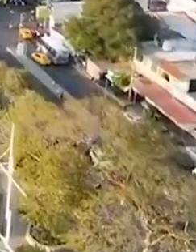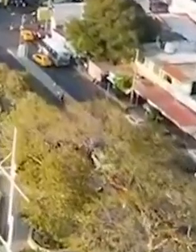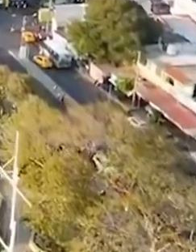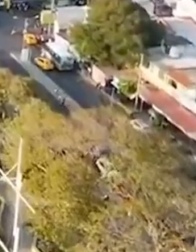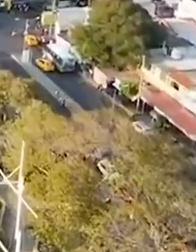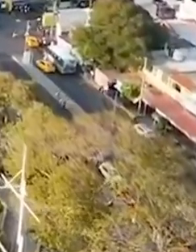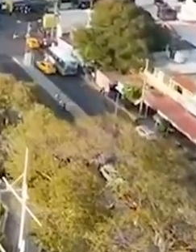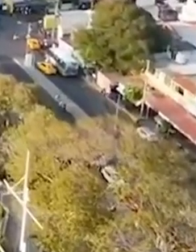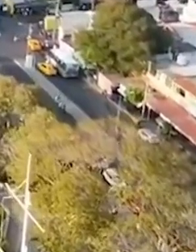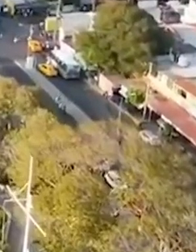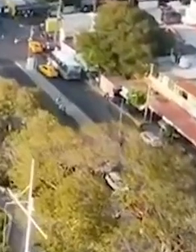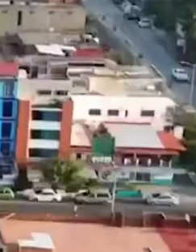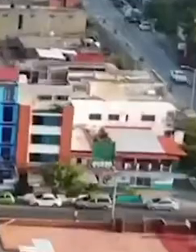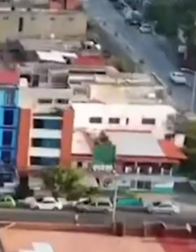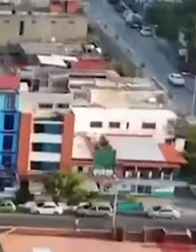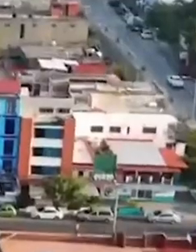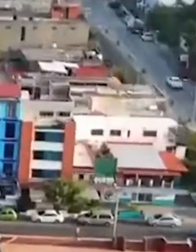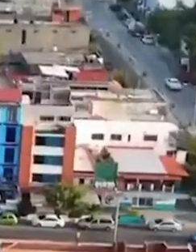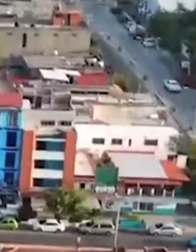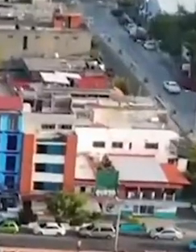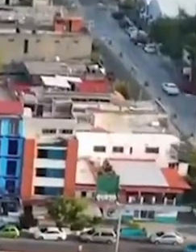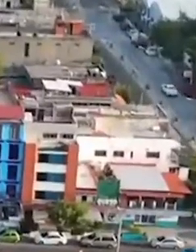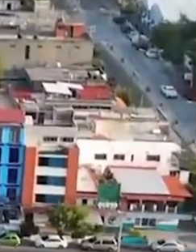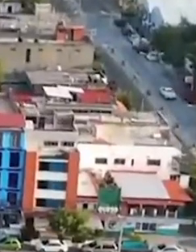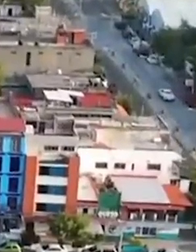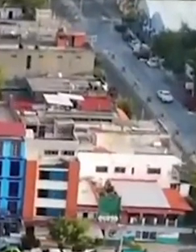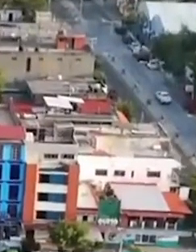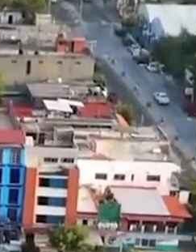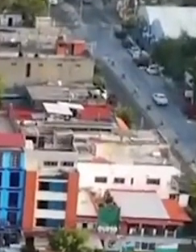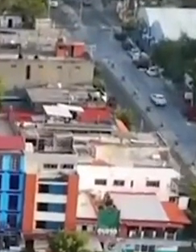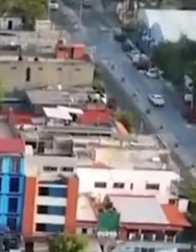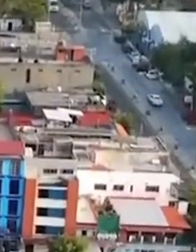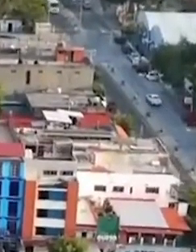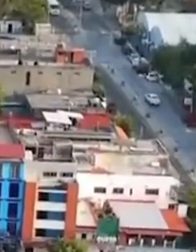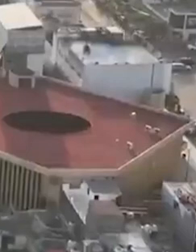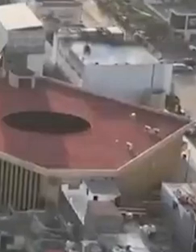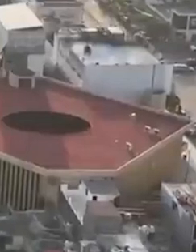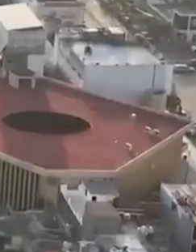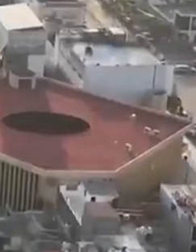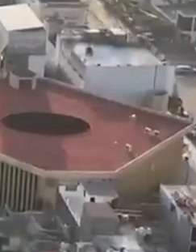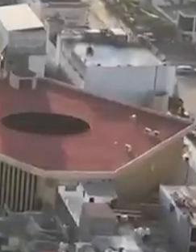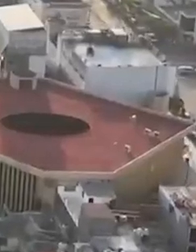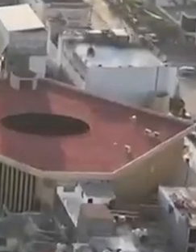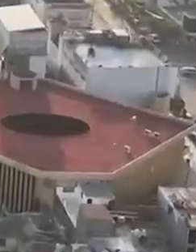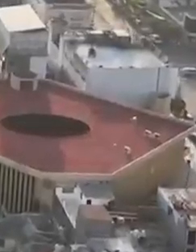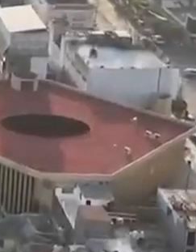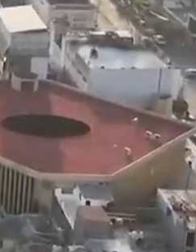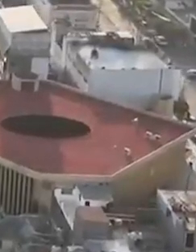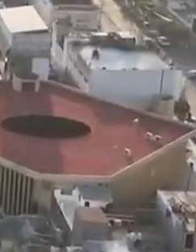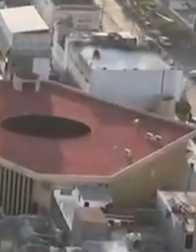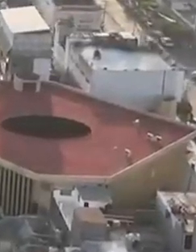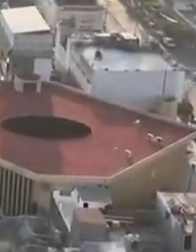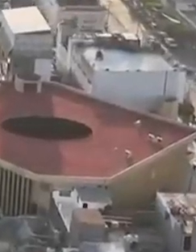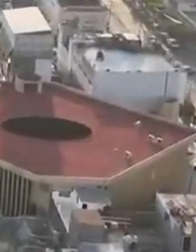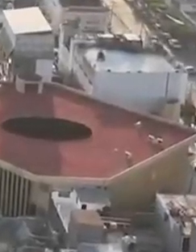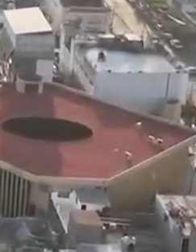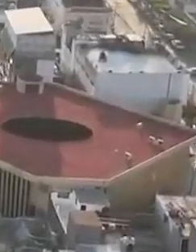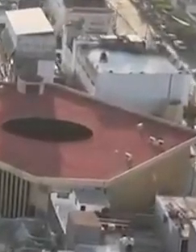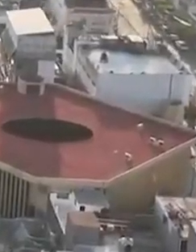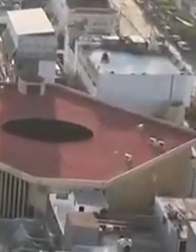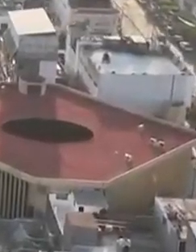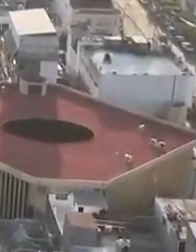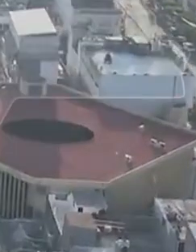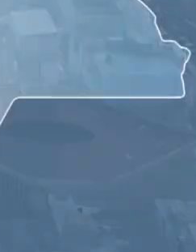Se crean 12 polos de desarrollo donde se instalarán industrias y empresas que generarán empleos y nuevas